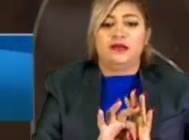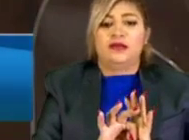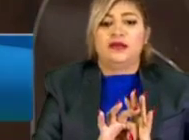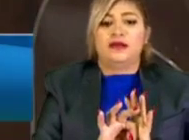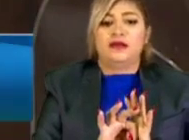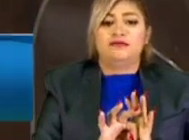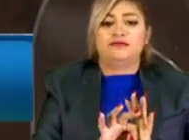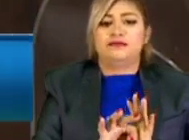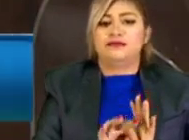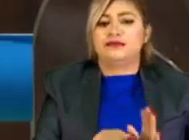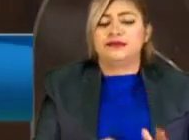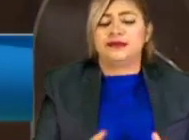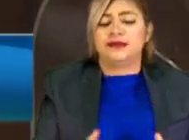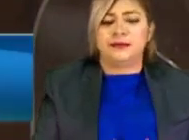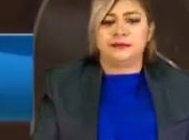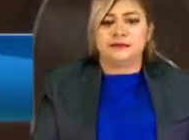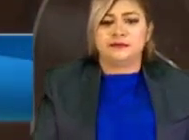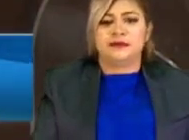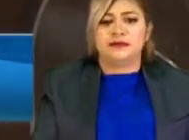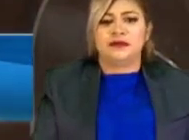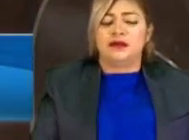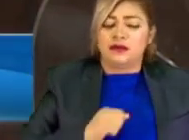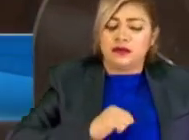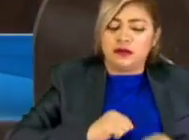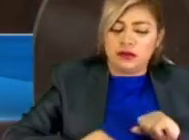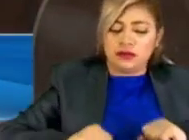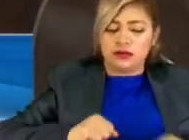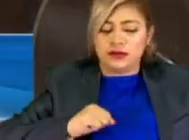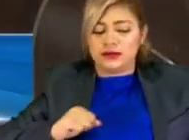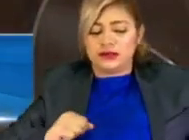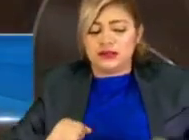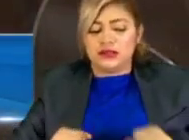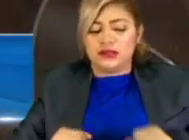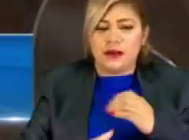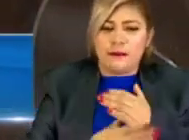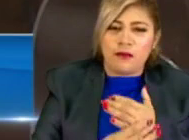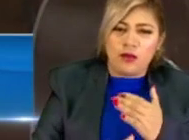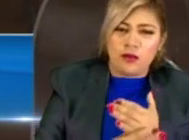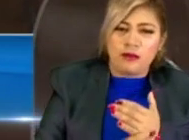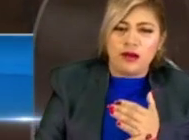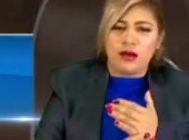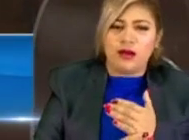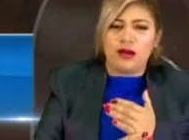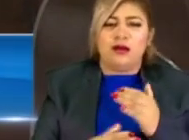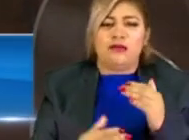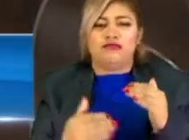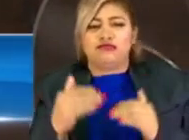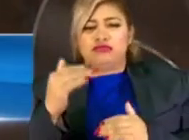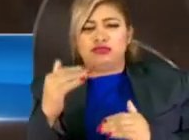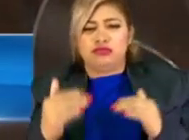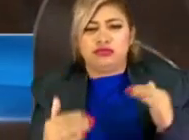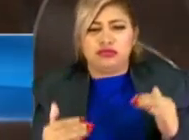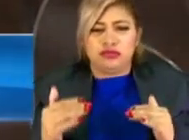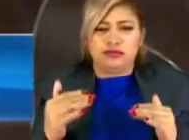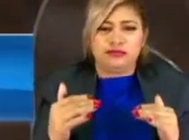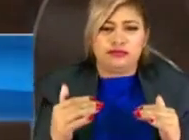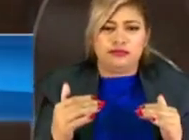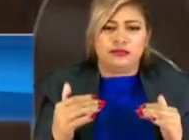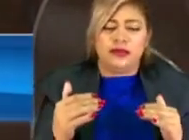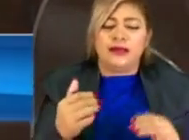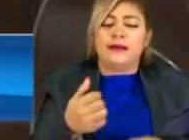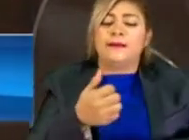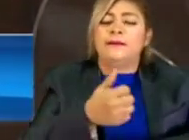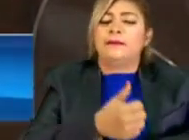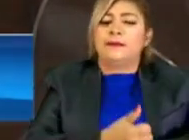circunstancias, la lucha contra la pobreza y la desigualdad sigue siendo la prioridad de